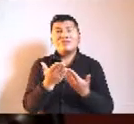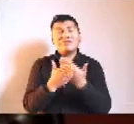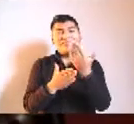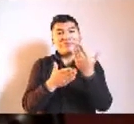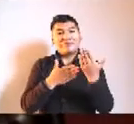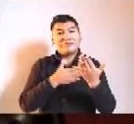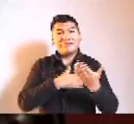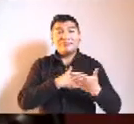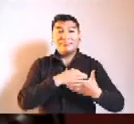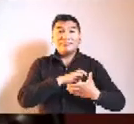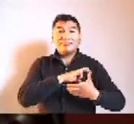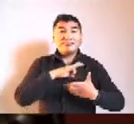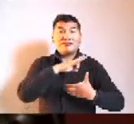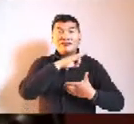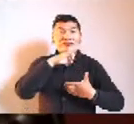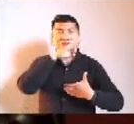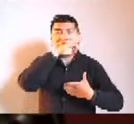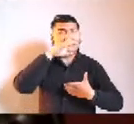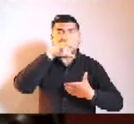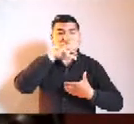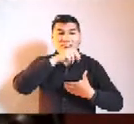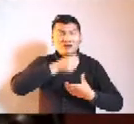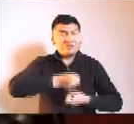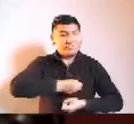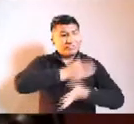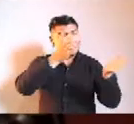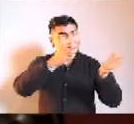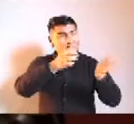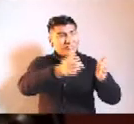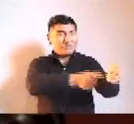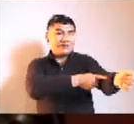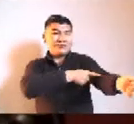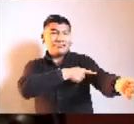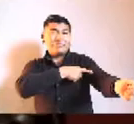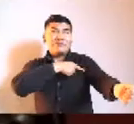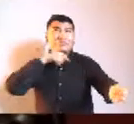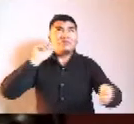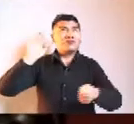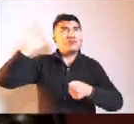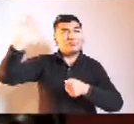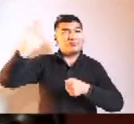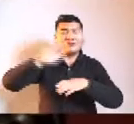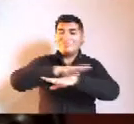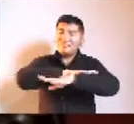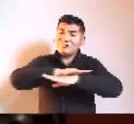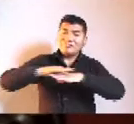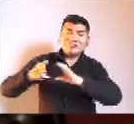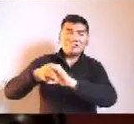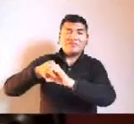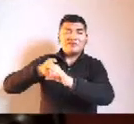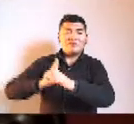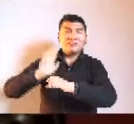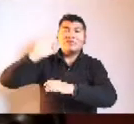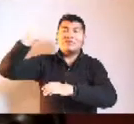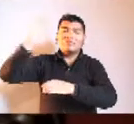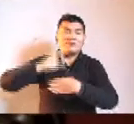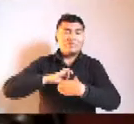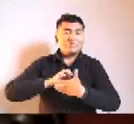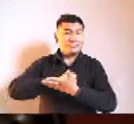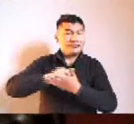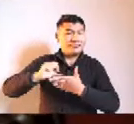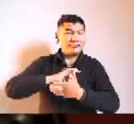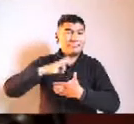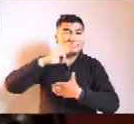mi espíritu. No me arrojes lejos de tu presencia, ni retires de mí tu Santo